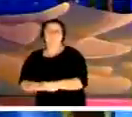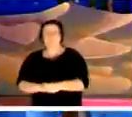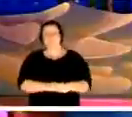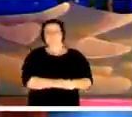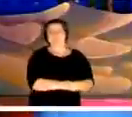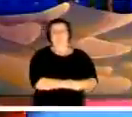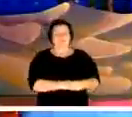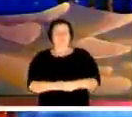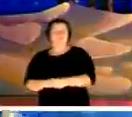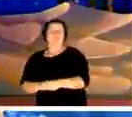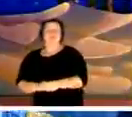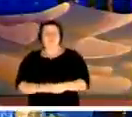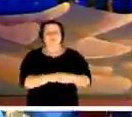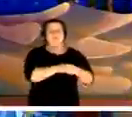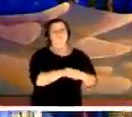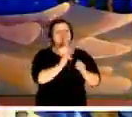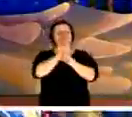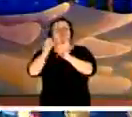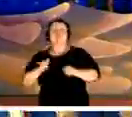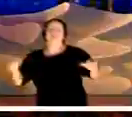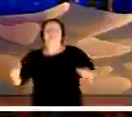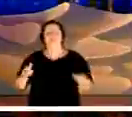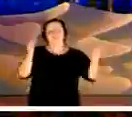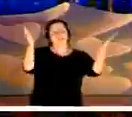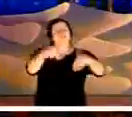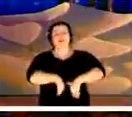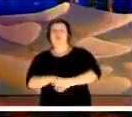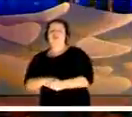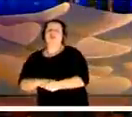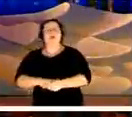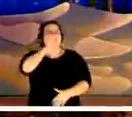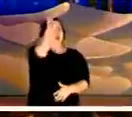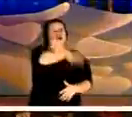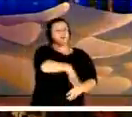perdiz. Ya los catalanes pierden su confianza en ti.